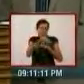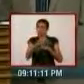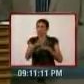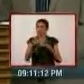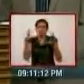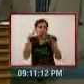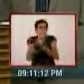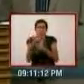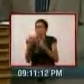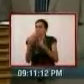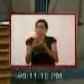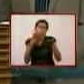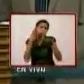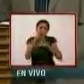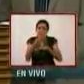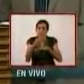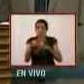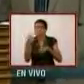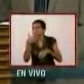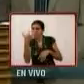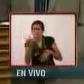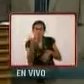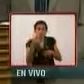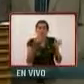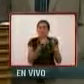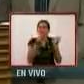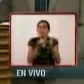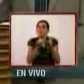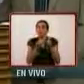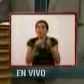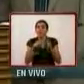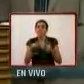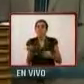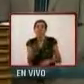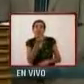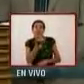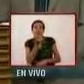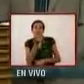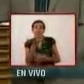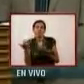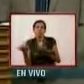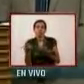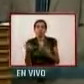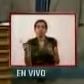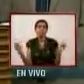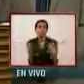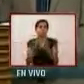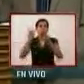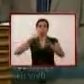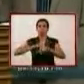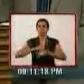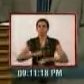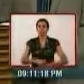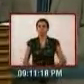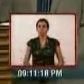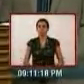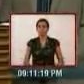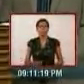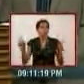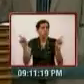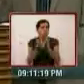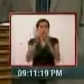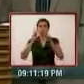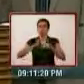la oscuridad y detectaron dónde estaba el lugar de la falla, y en tiempo récord, compatriota,